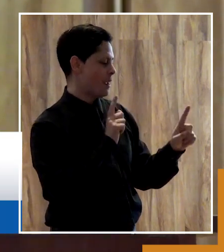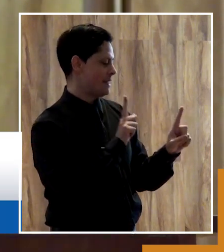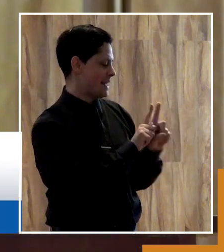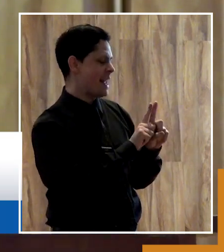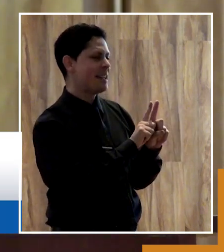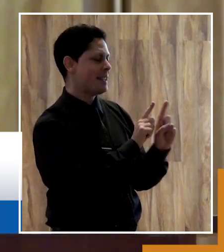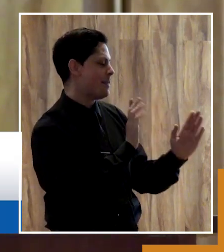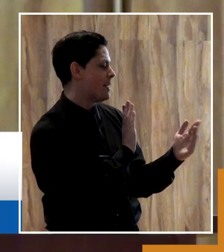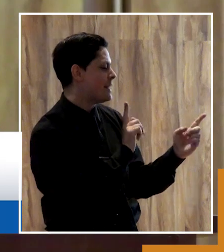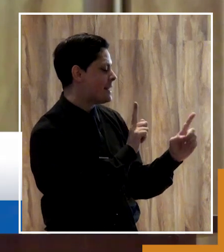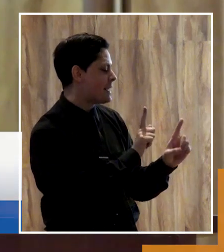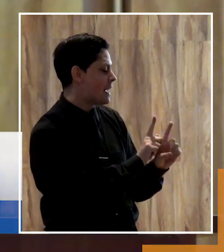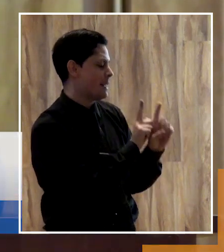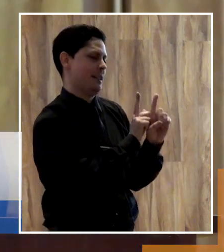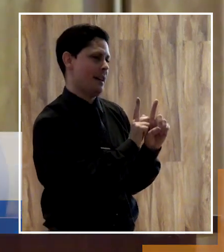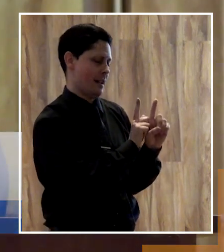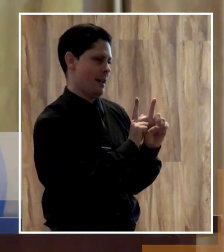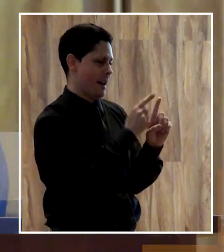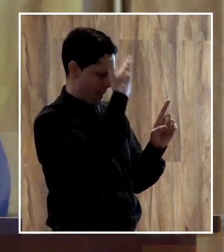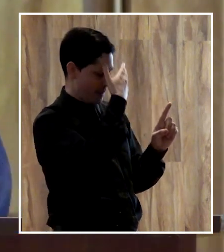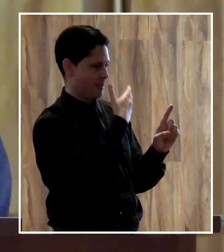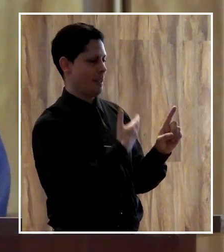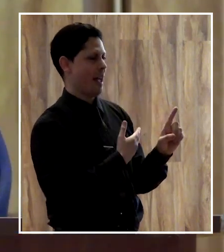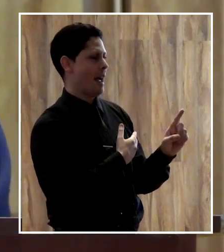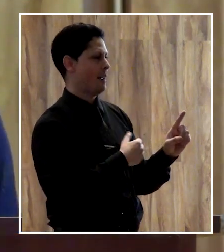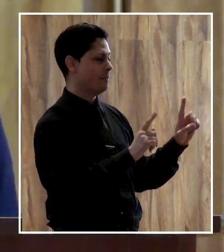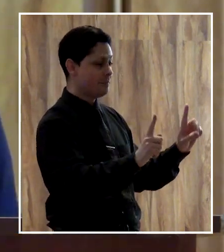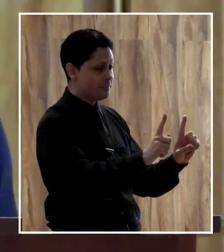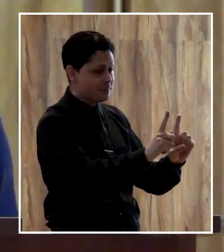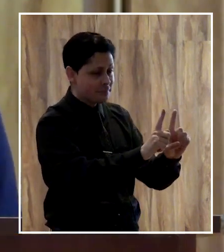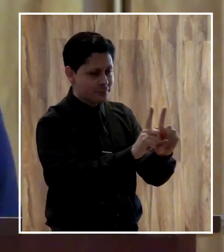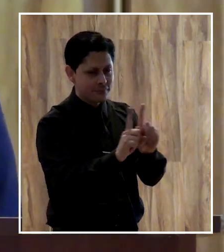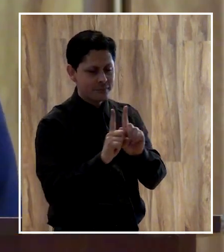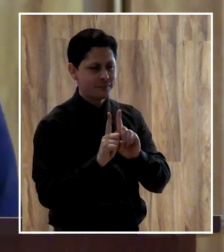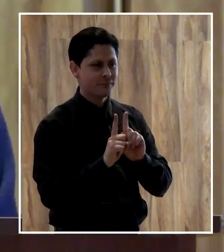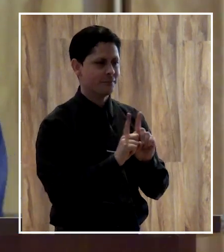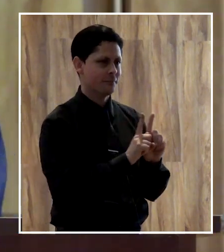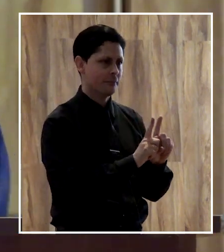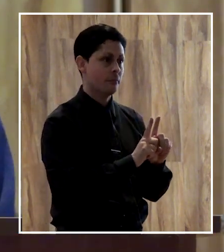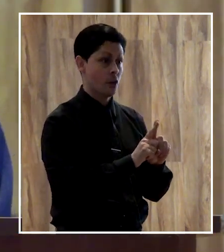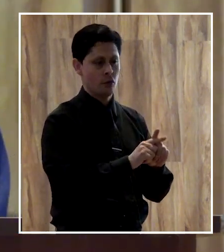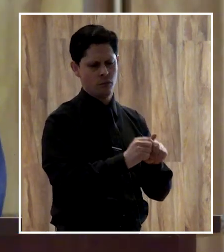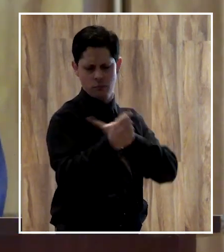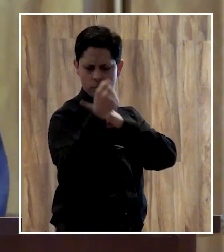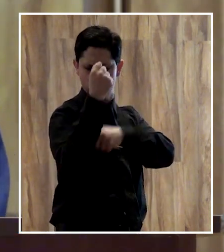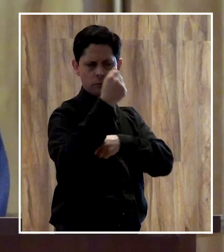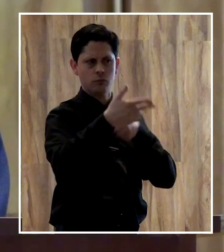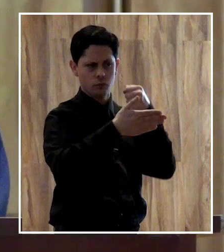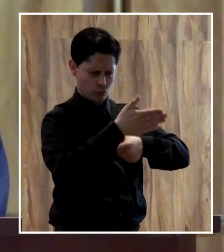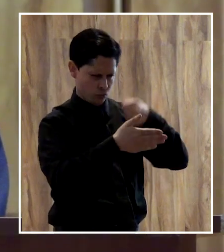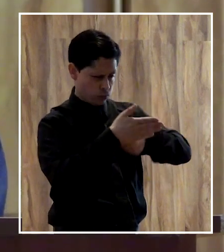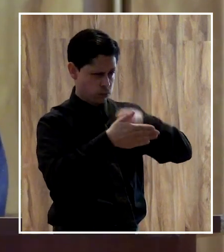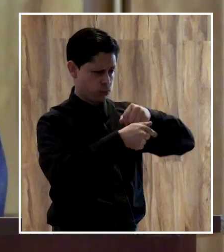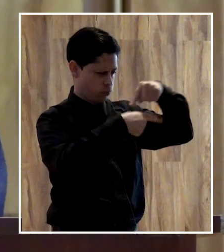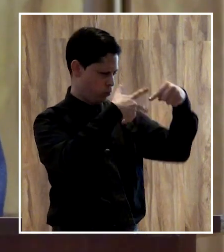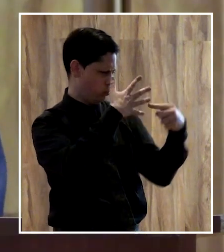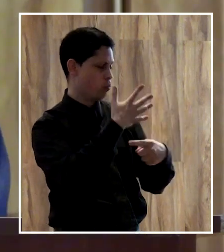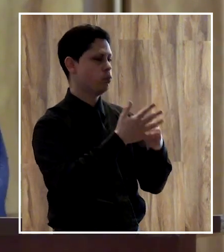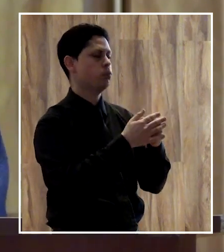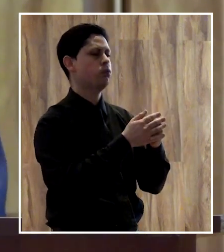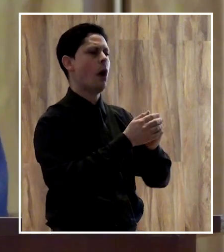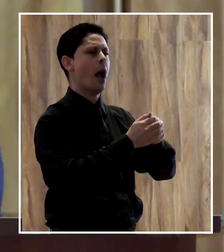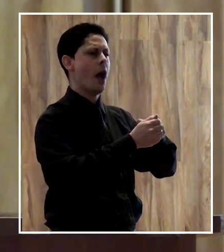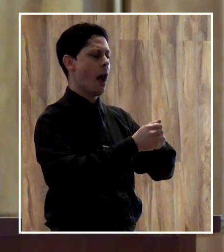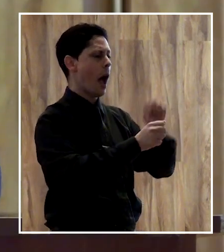De cercanía a la gente y de, bueno, sobre sus méritos académicos y sobre todo